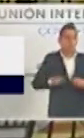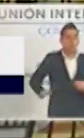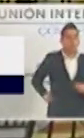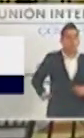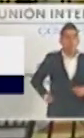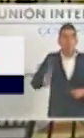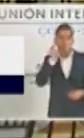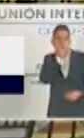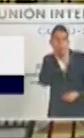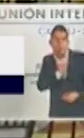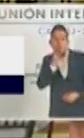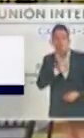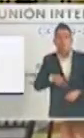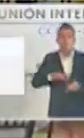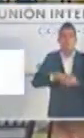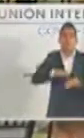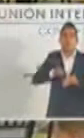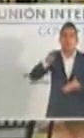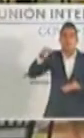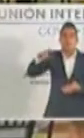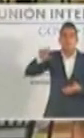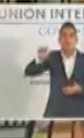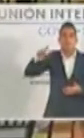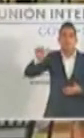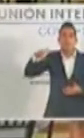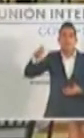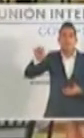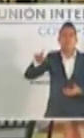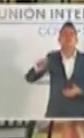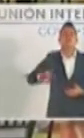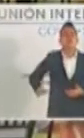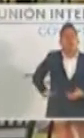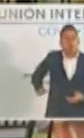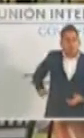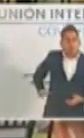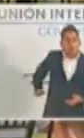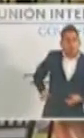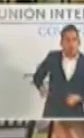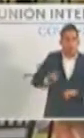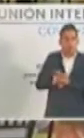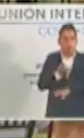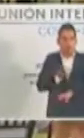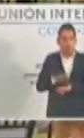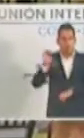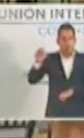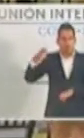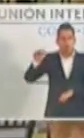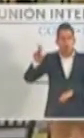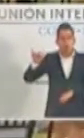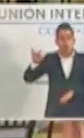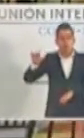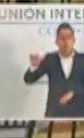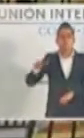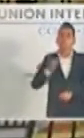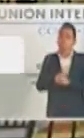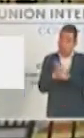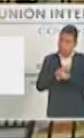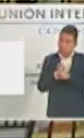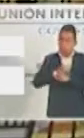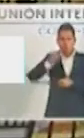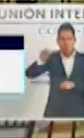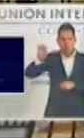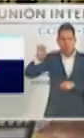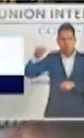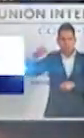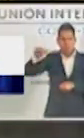federalista hizo una recapitulación de los acuerdos alcanzados señaló que en este encuentro se trataron básicamente dos rubros salud